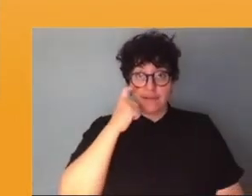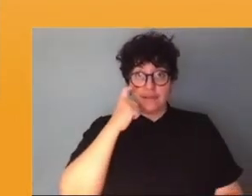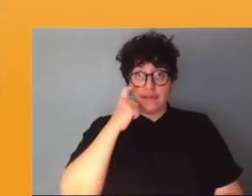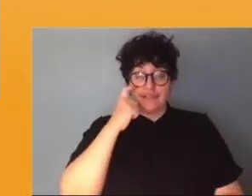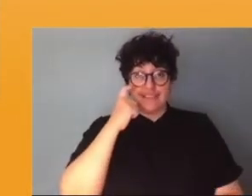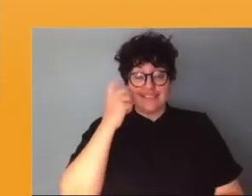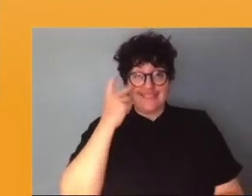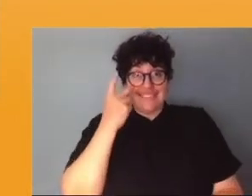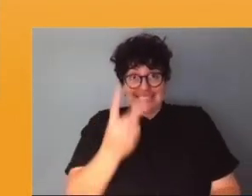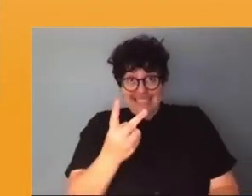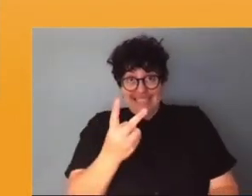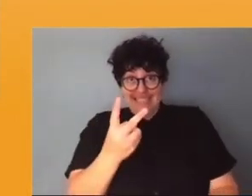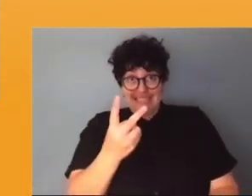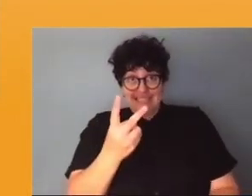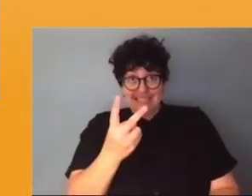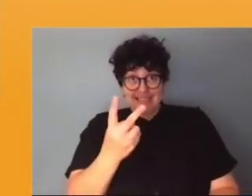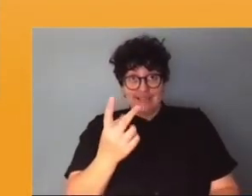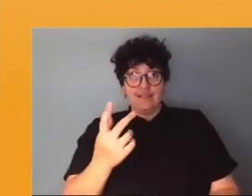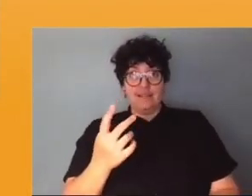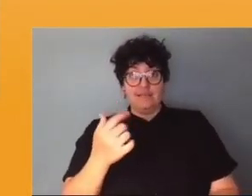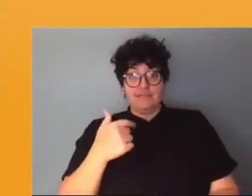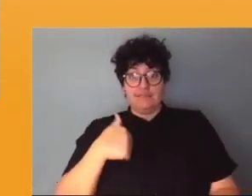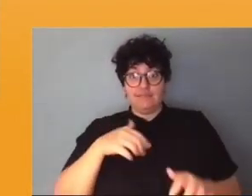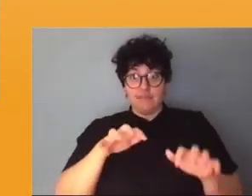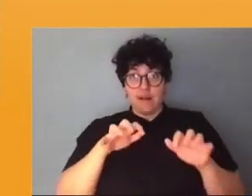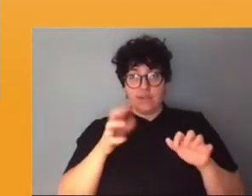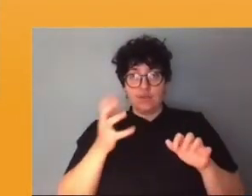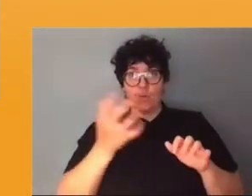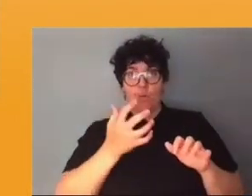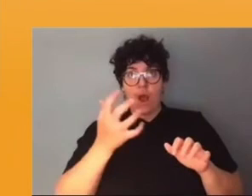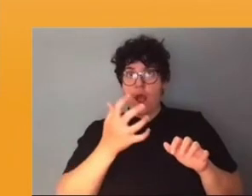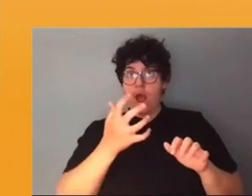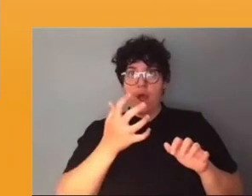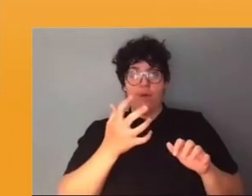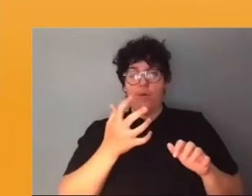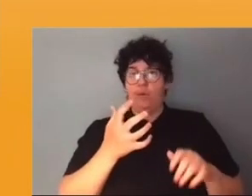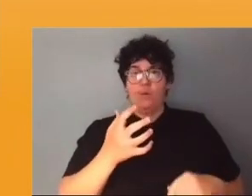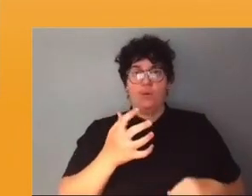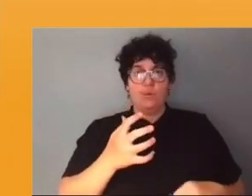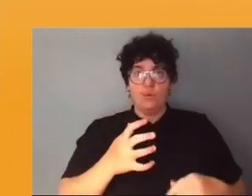la danza y donde puede llevar las personas también.